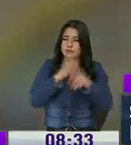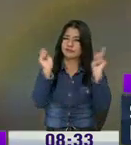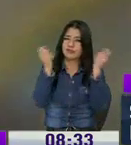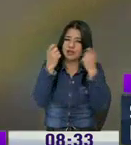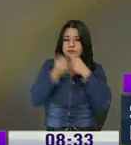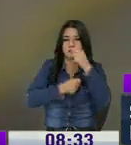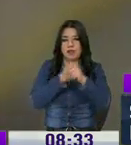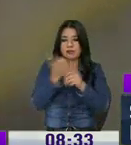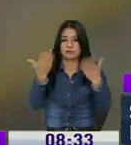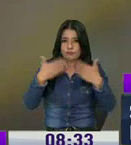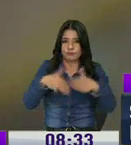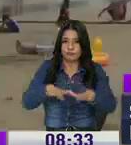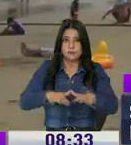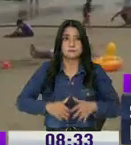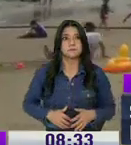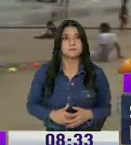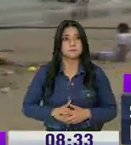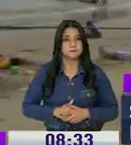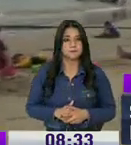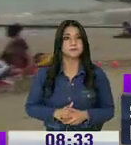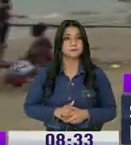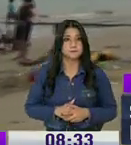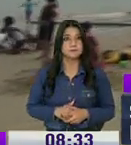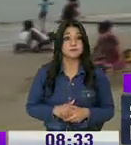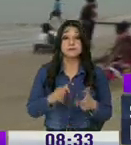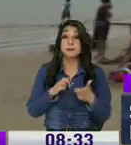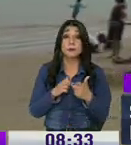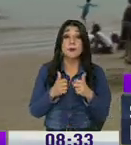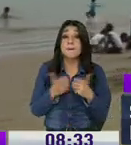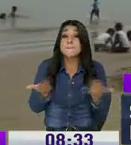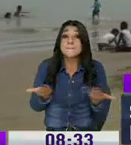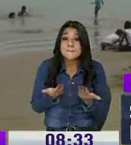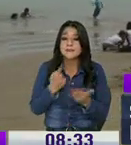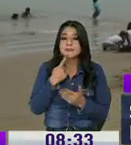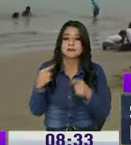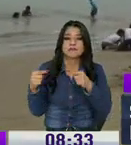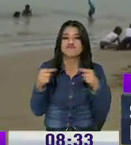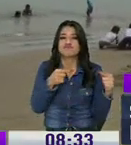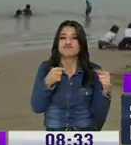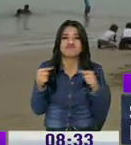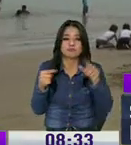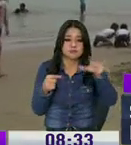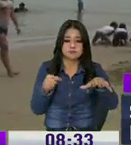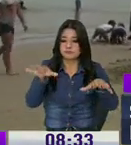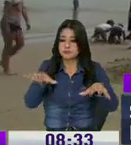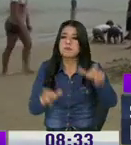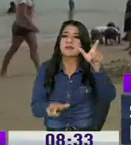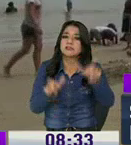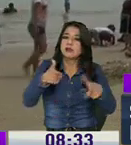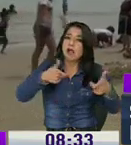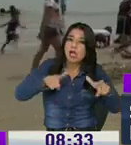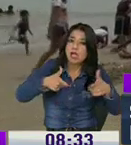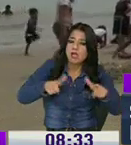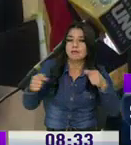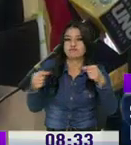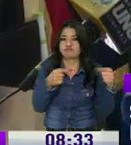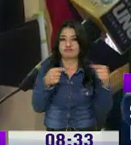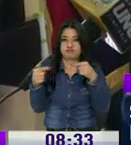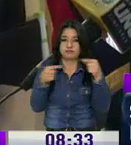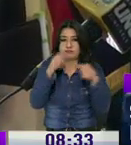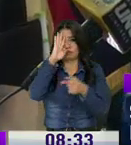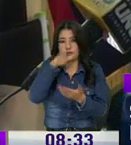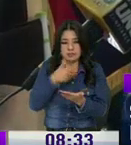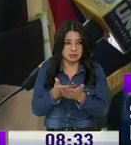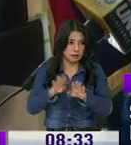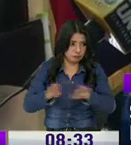fin de año. Vinieron a la... El problema habría empezado por una riña, justamente por personas que estaban en estado etílico. El alcalde